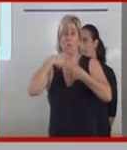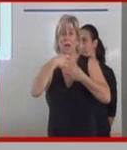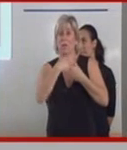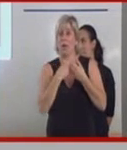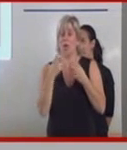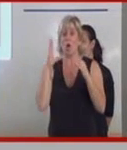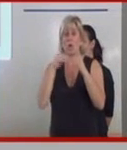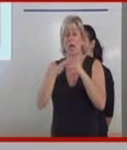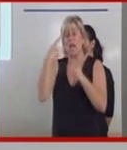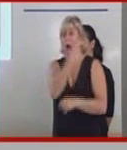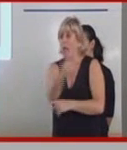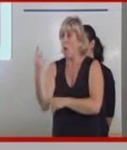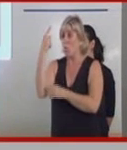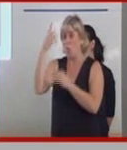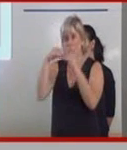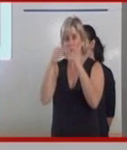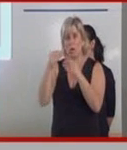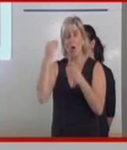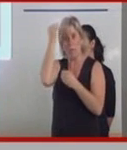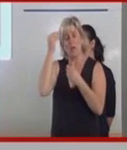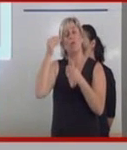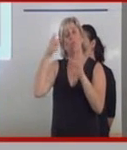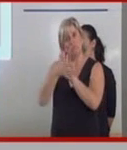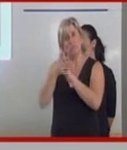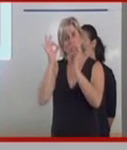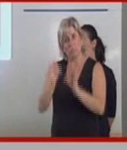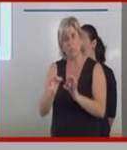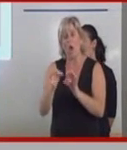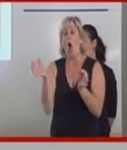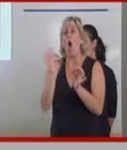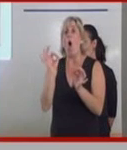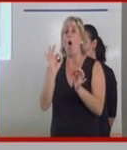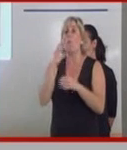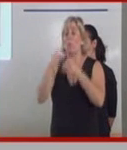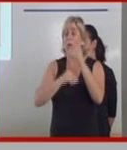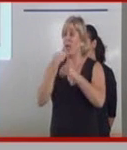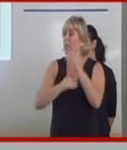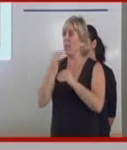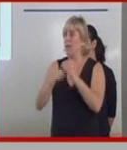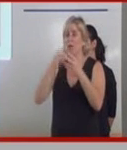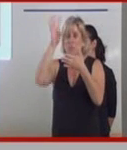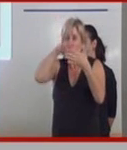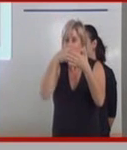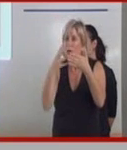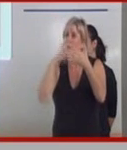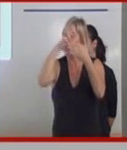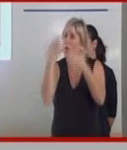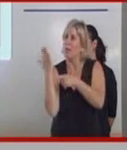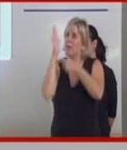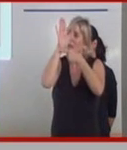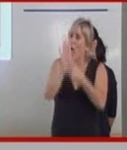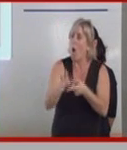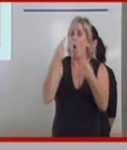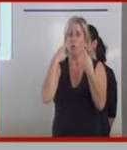y damos nuestras opiniones y demás. O, por ejemplo, podemos desarrollar test con usuarios que pueden ser presenciales, con